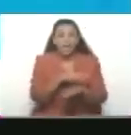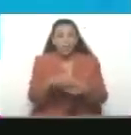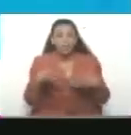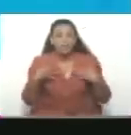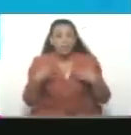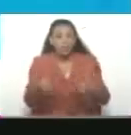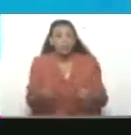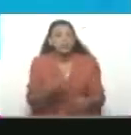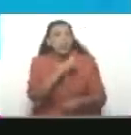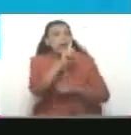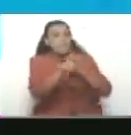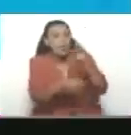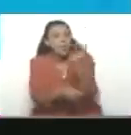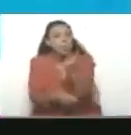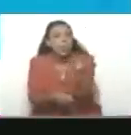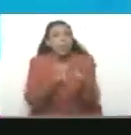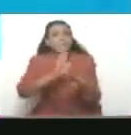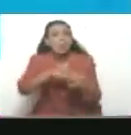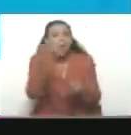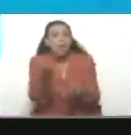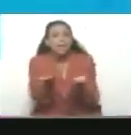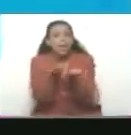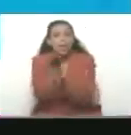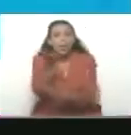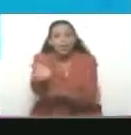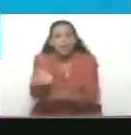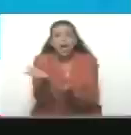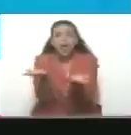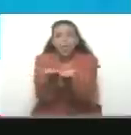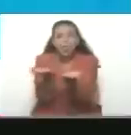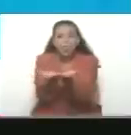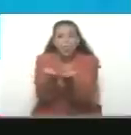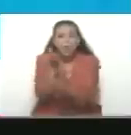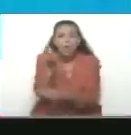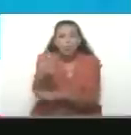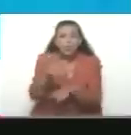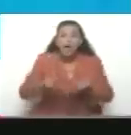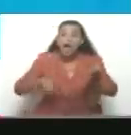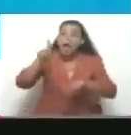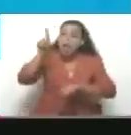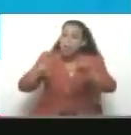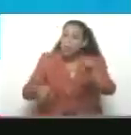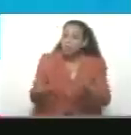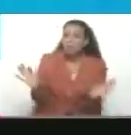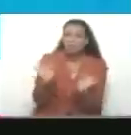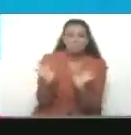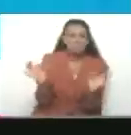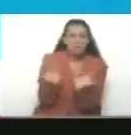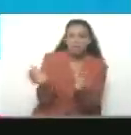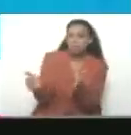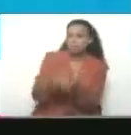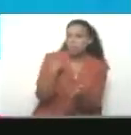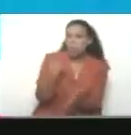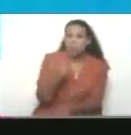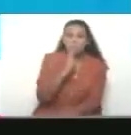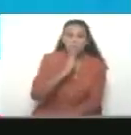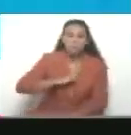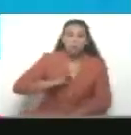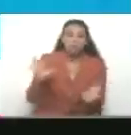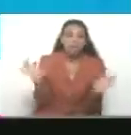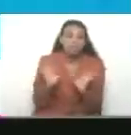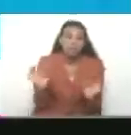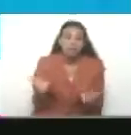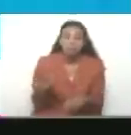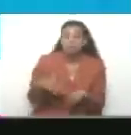salud y yo le pregunto a las dos por las bricom miles no han llegado todavía algunas escuelas algunos liceos no tengo respuesta de